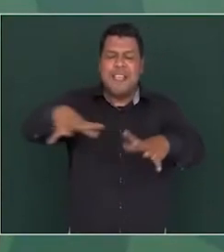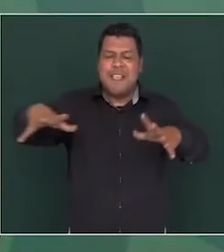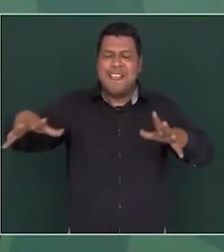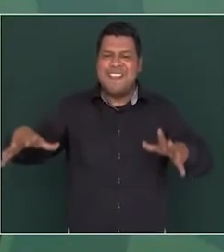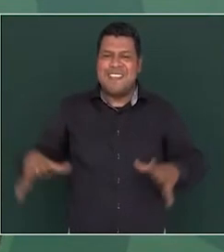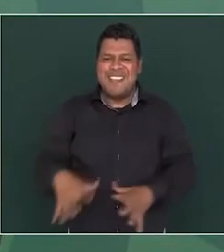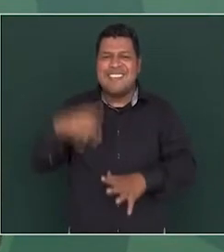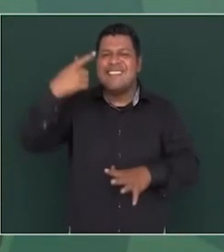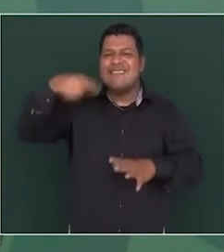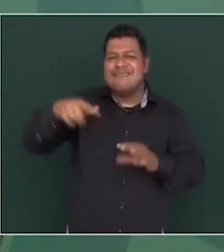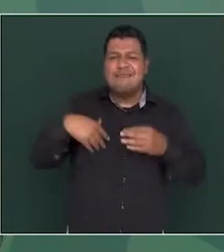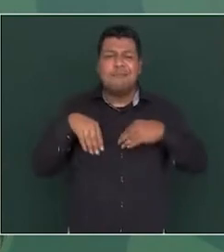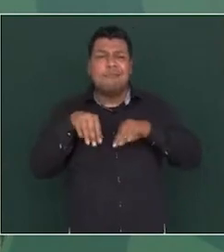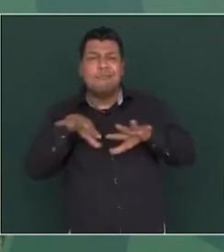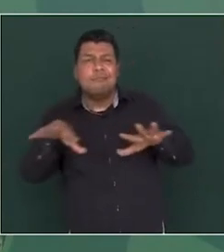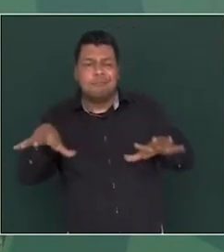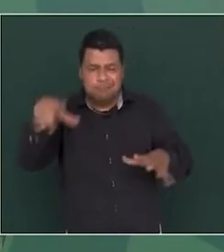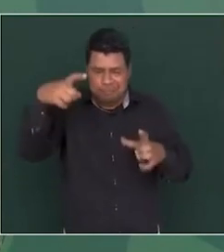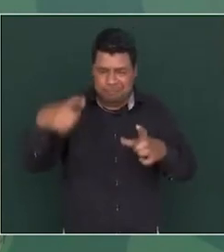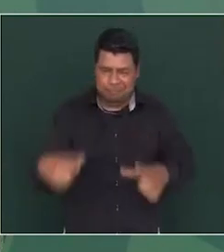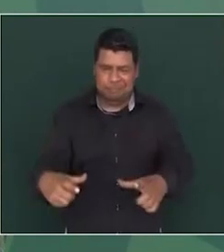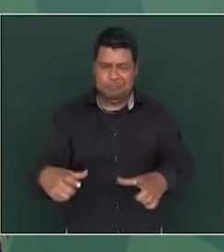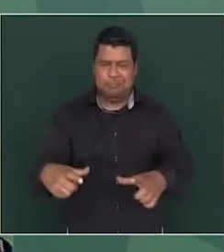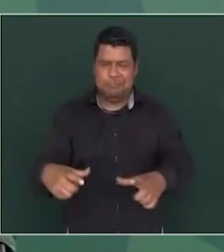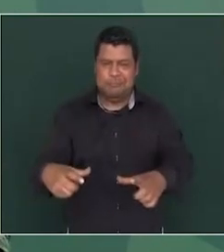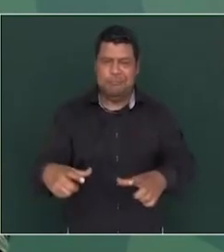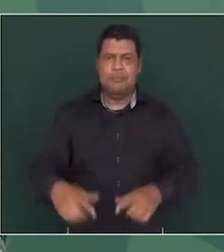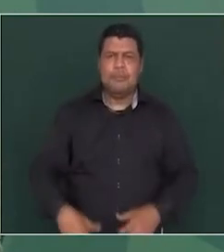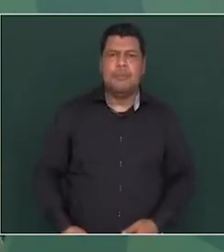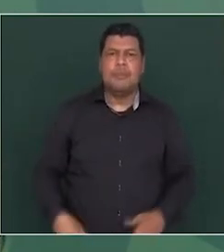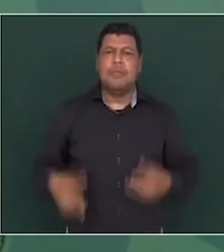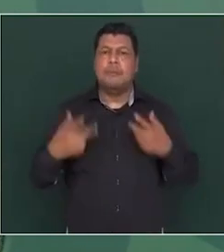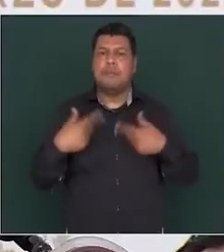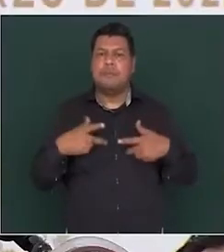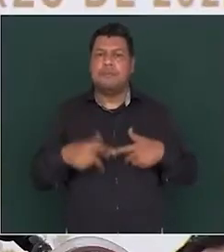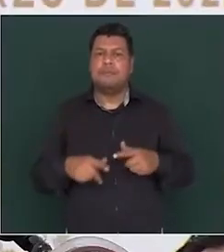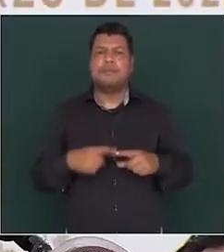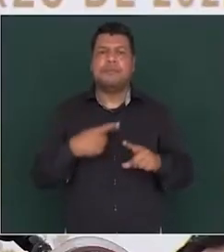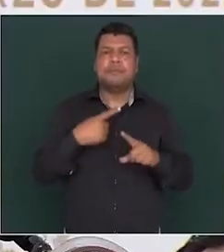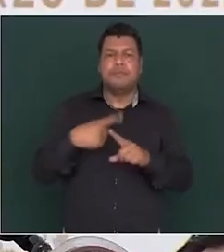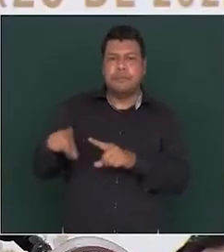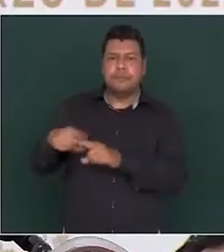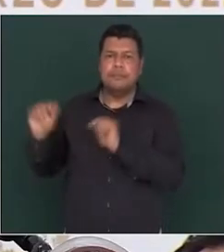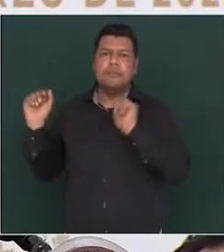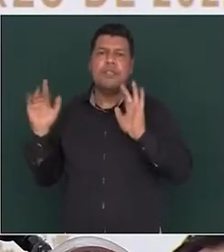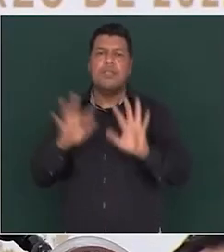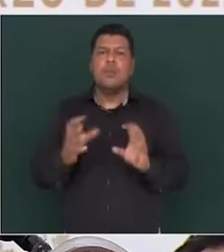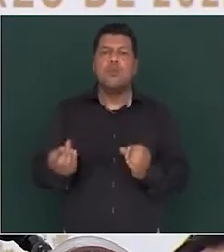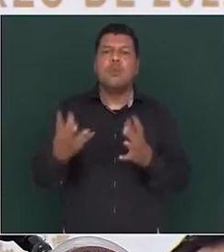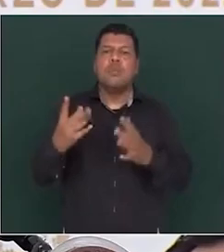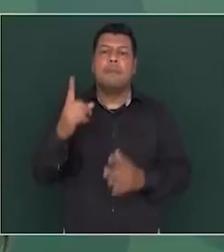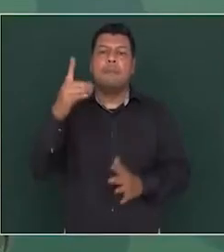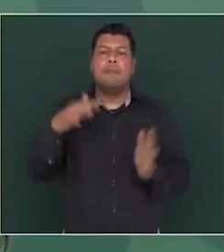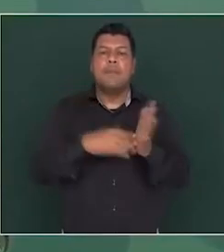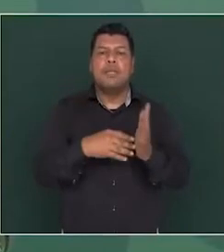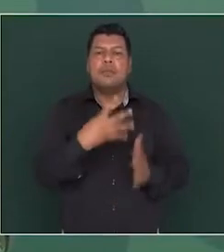dispositivo para esta actividad. Tenemos considerados 1.400 invitados en esa